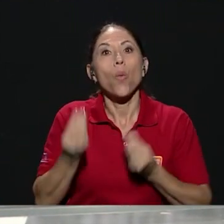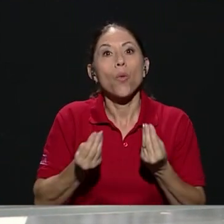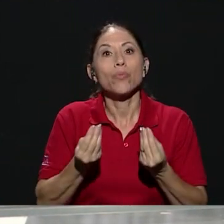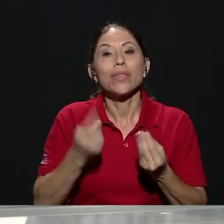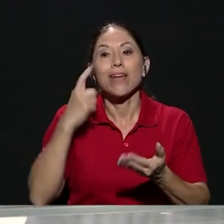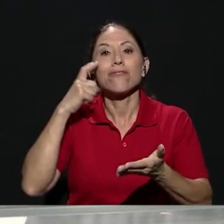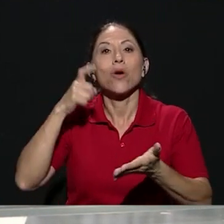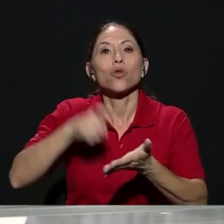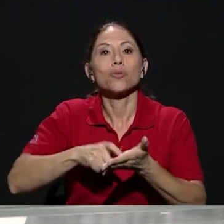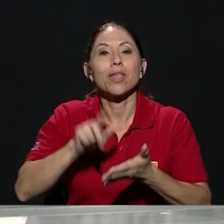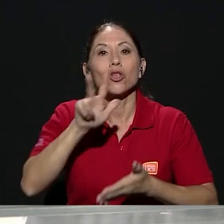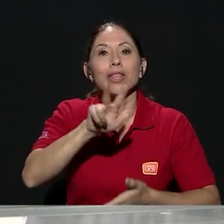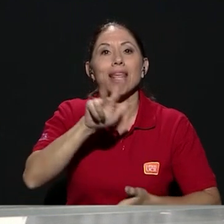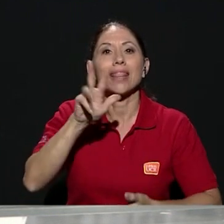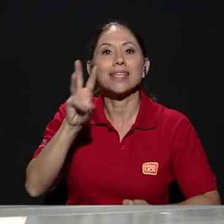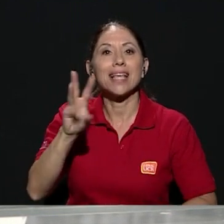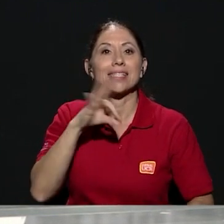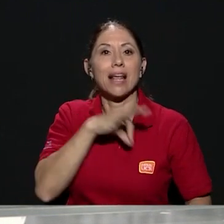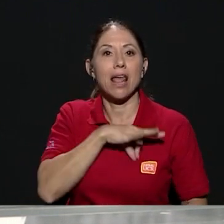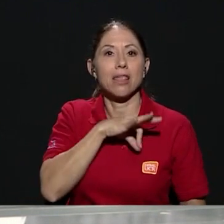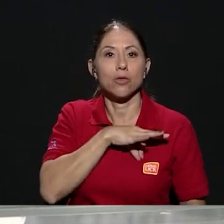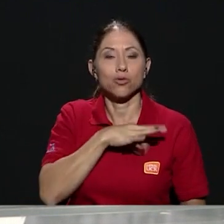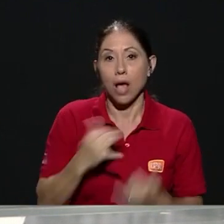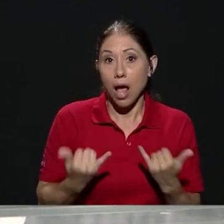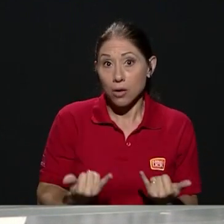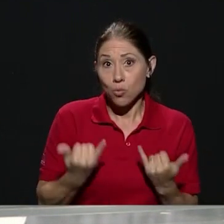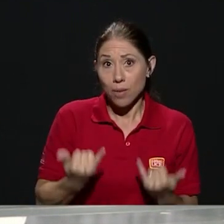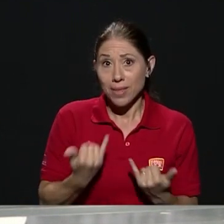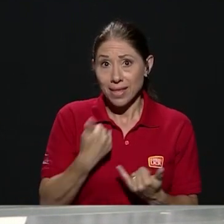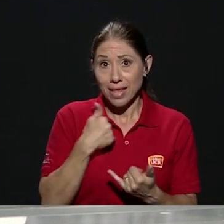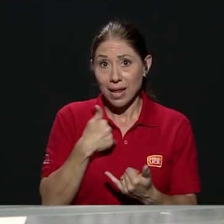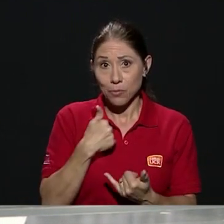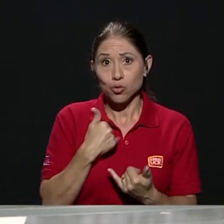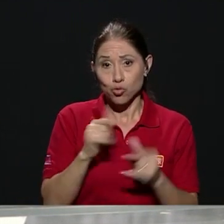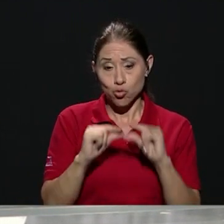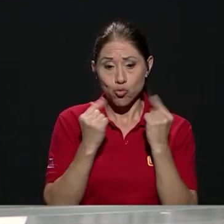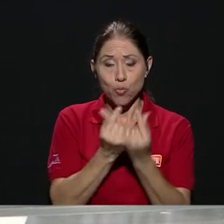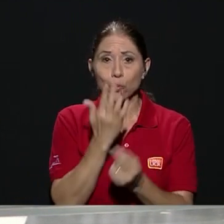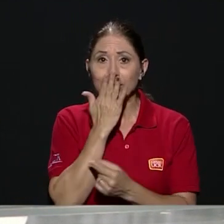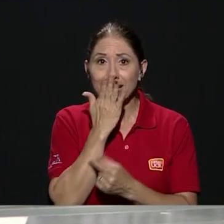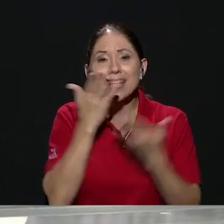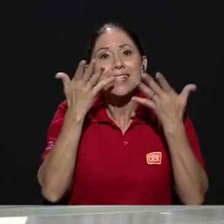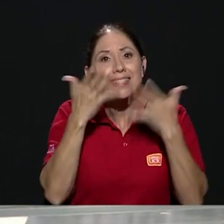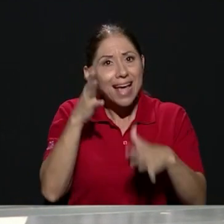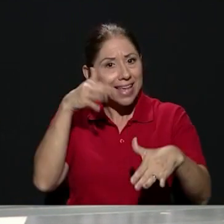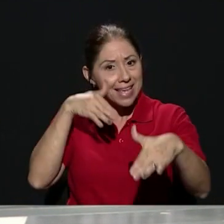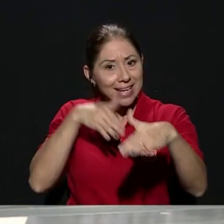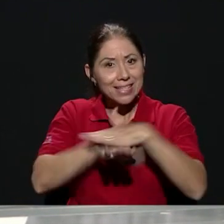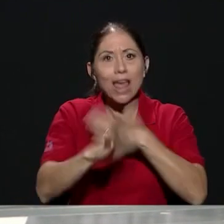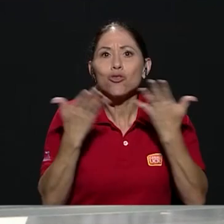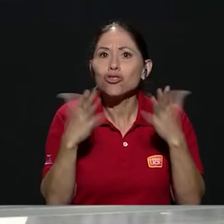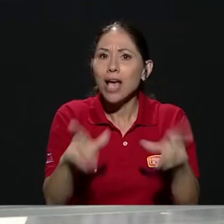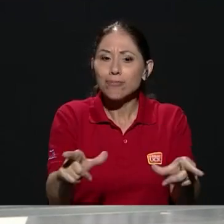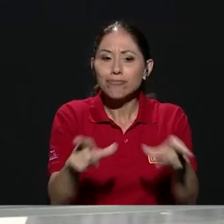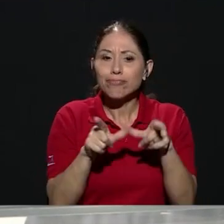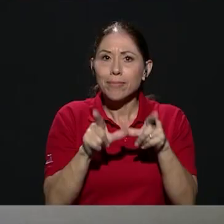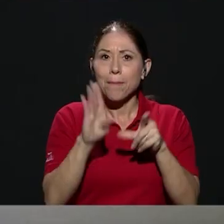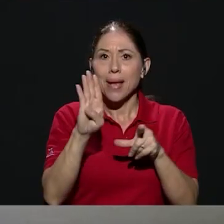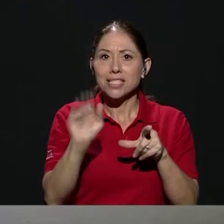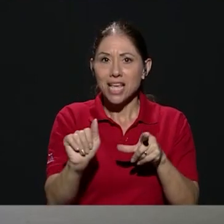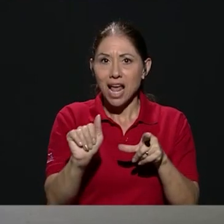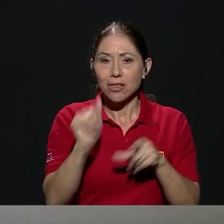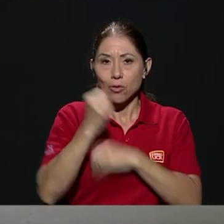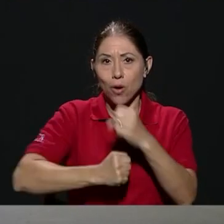36 créditos y tenemos actualmente indígenas que han ingresado bajo esa modalidad, ya están graduados de bachillerato el año